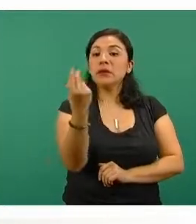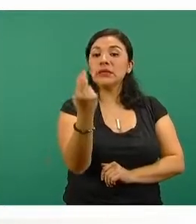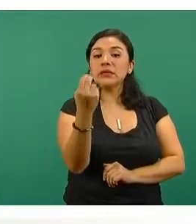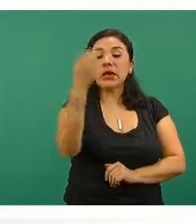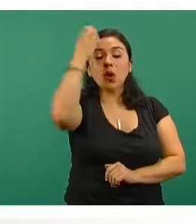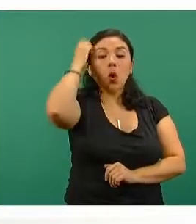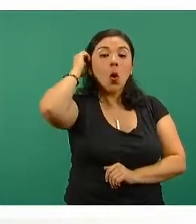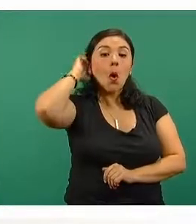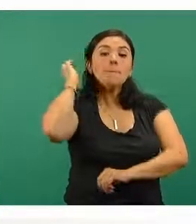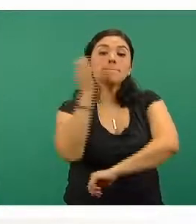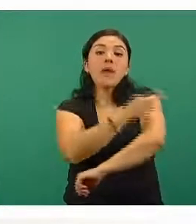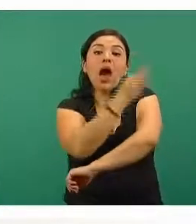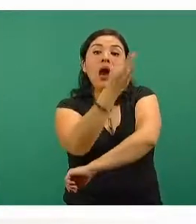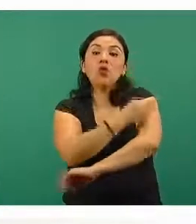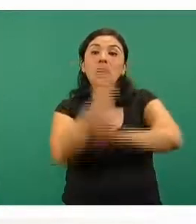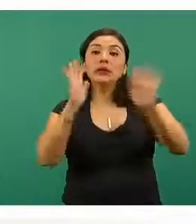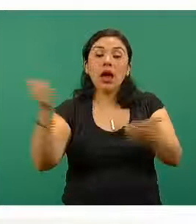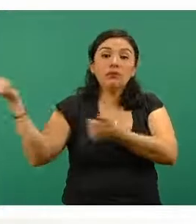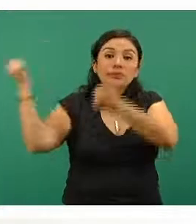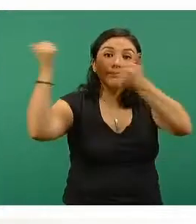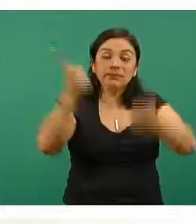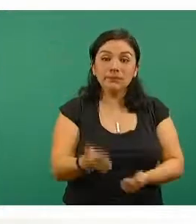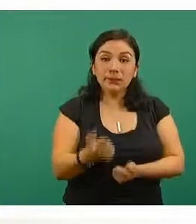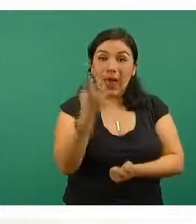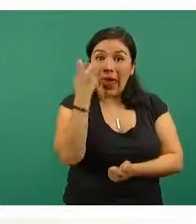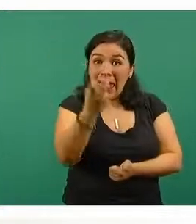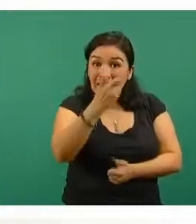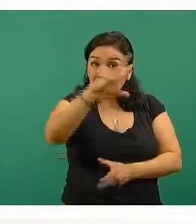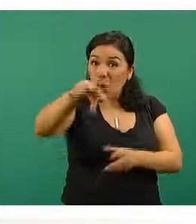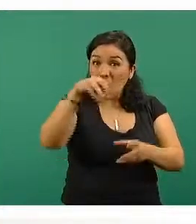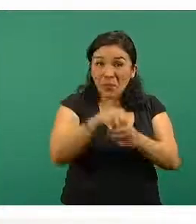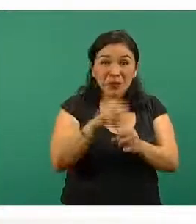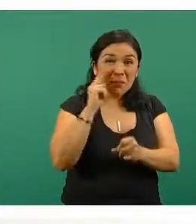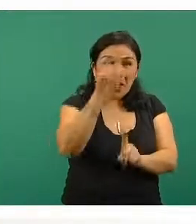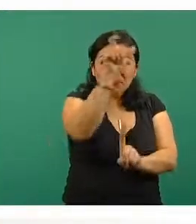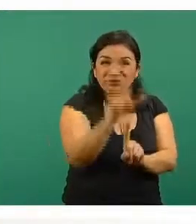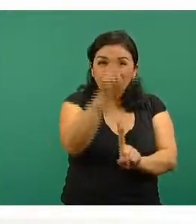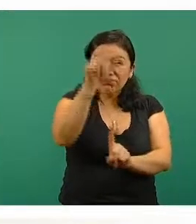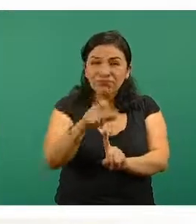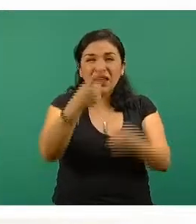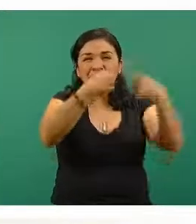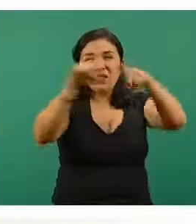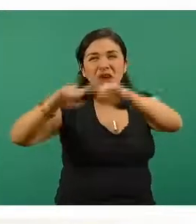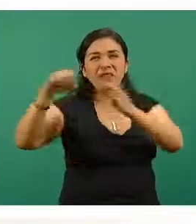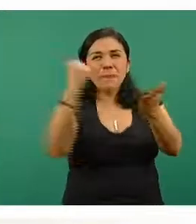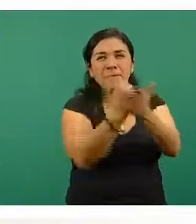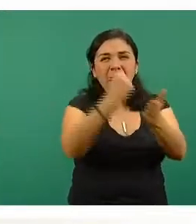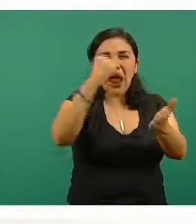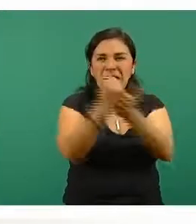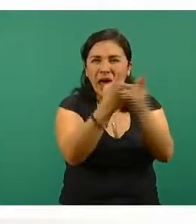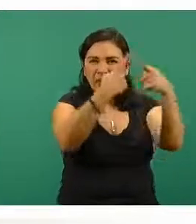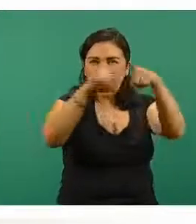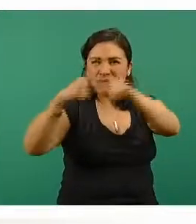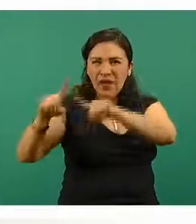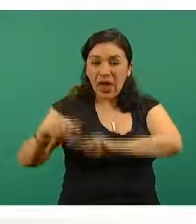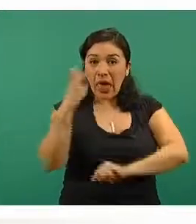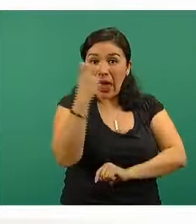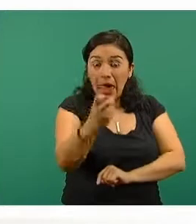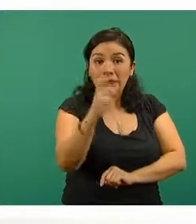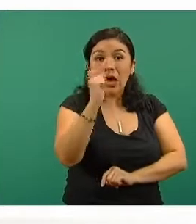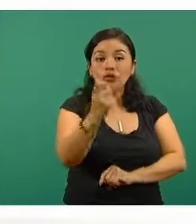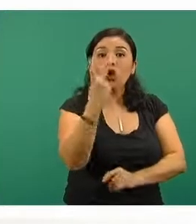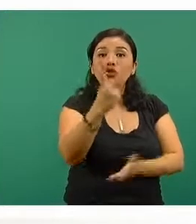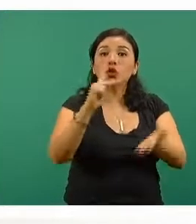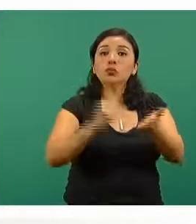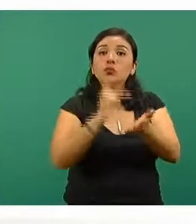3,839,625 dosis. Todos estos esquemas, Pfizer, AstraZeneca, Sinovac y Sputnik, son de 2